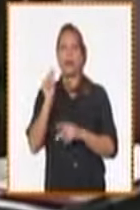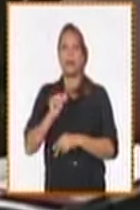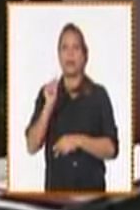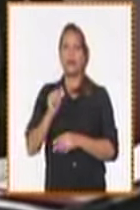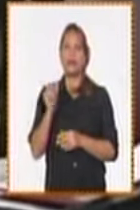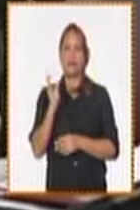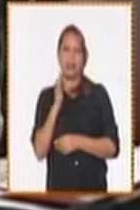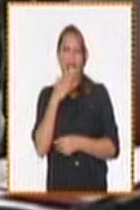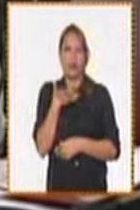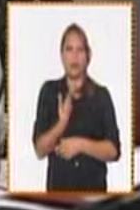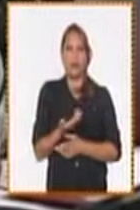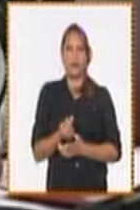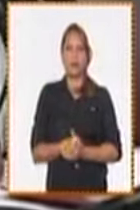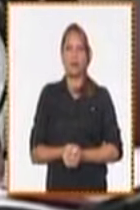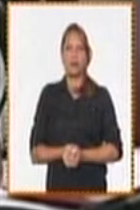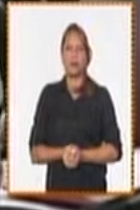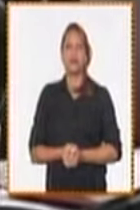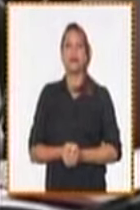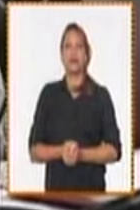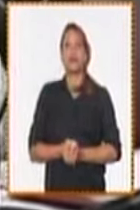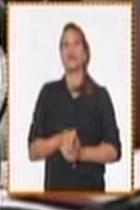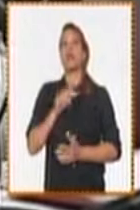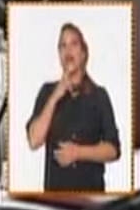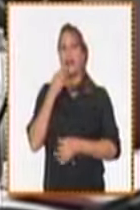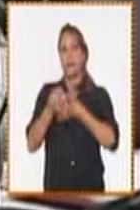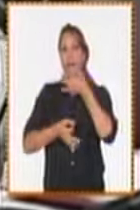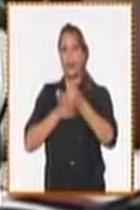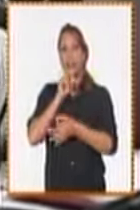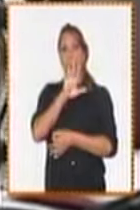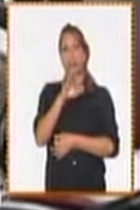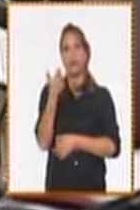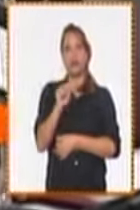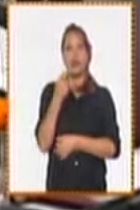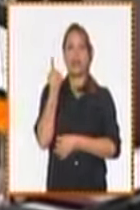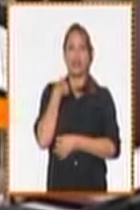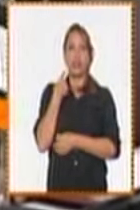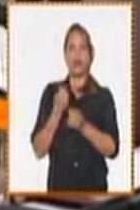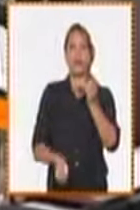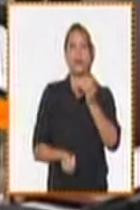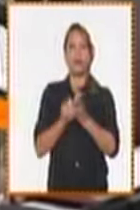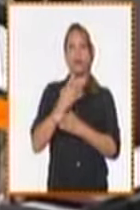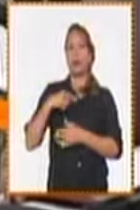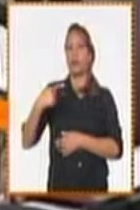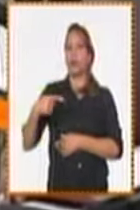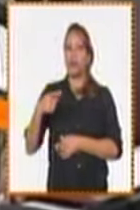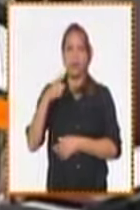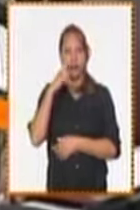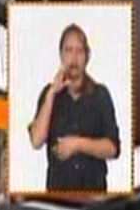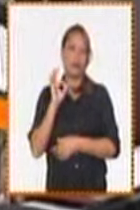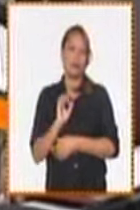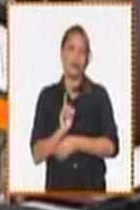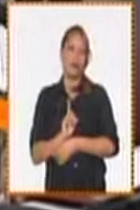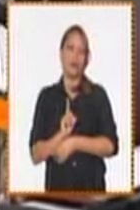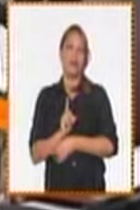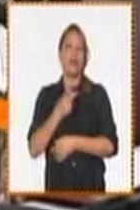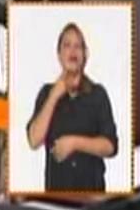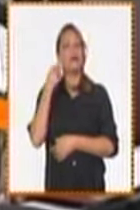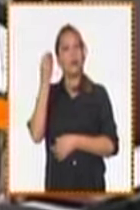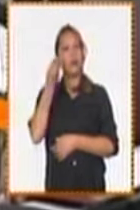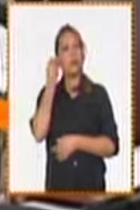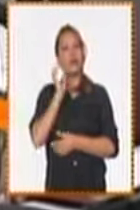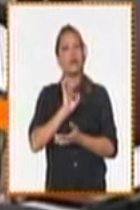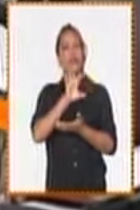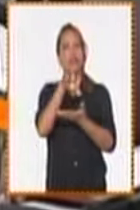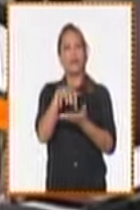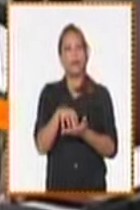que primero, 510 años no se cumplen todos los días. Y yo creo que nuestra ciudad, desde sus inicios, es una ciudad que